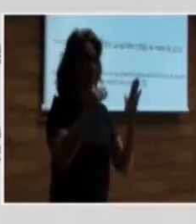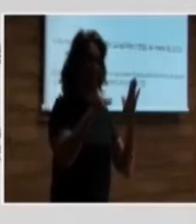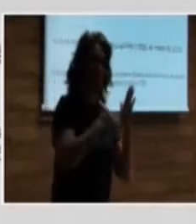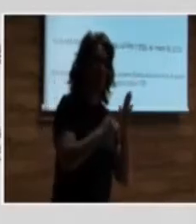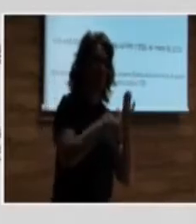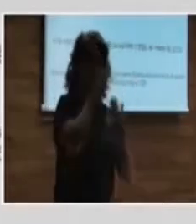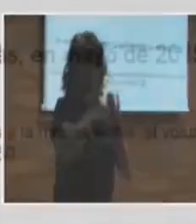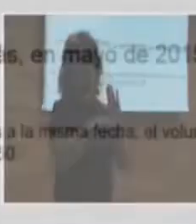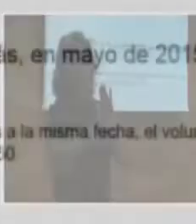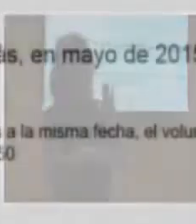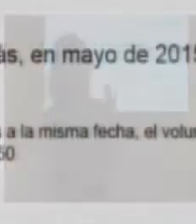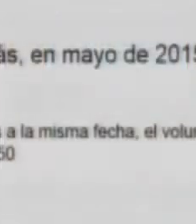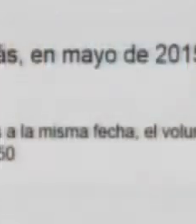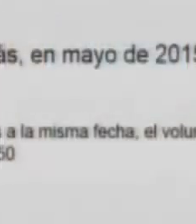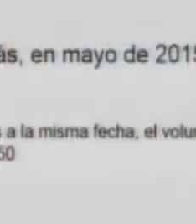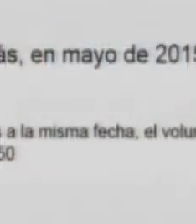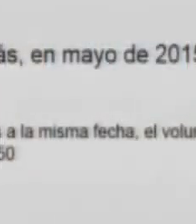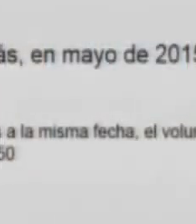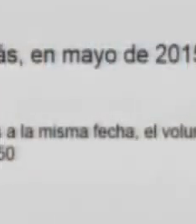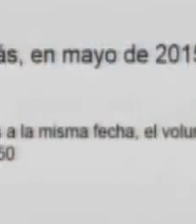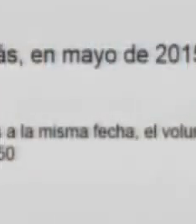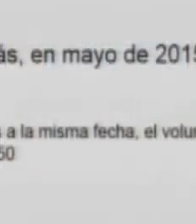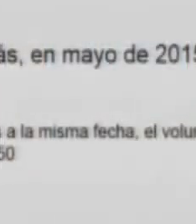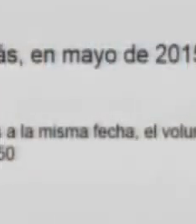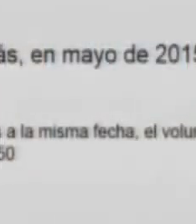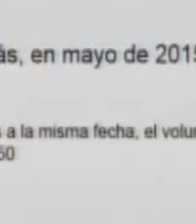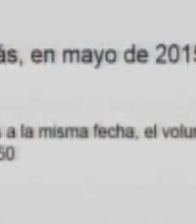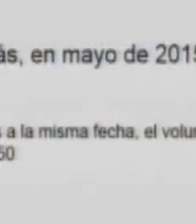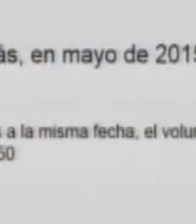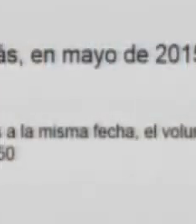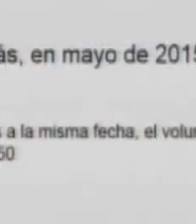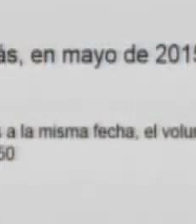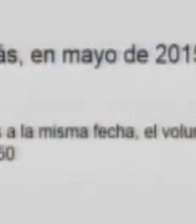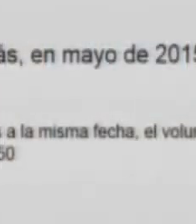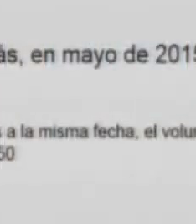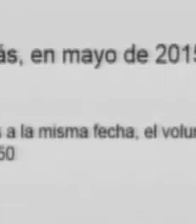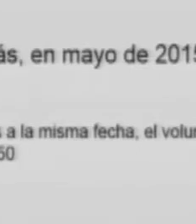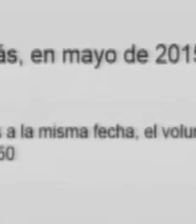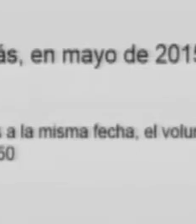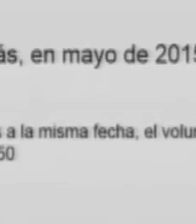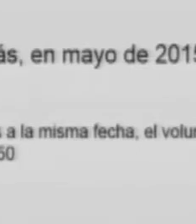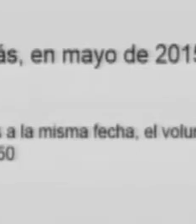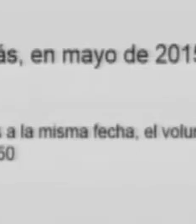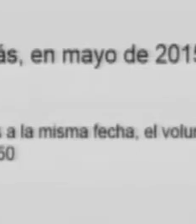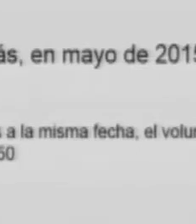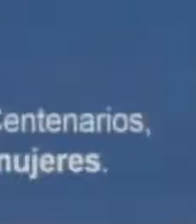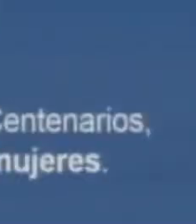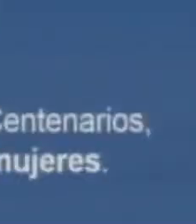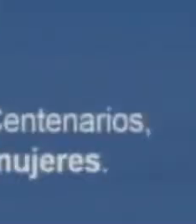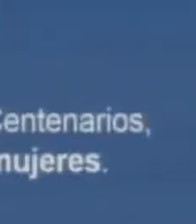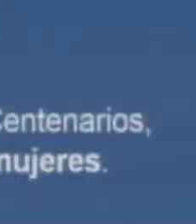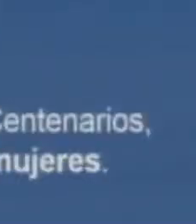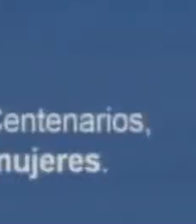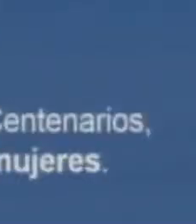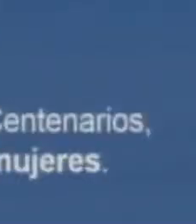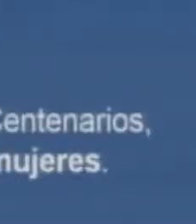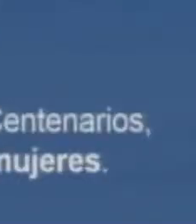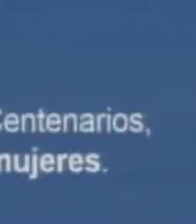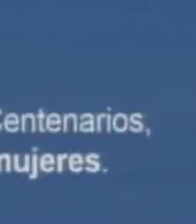Pero no el 100%, personas con más de 100 años, estamos estudiando genéticamente a estas personas en este momento.